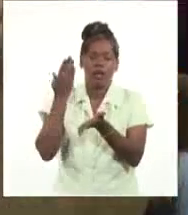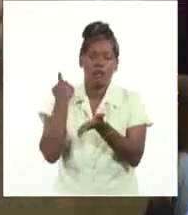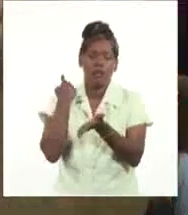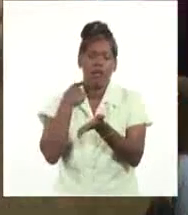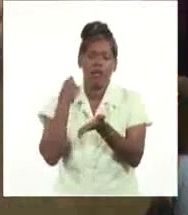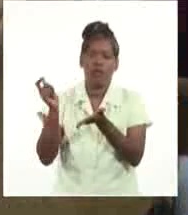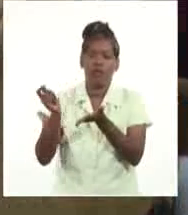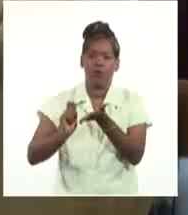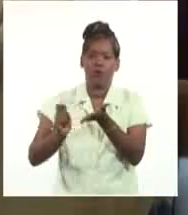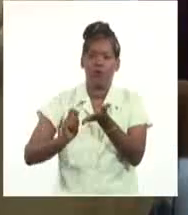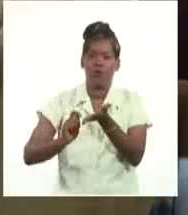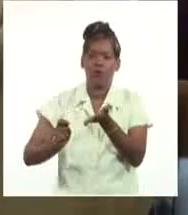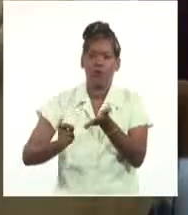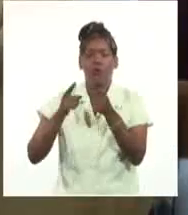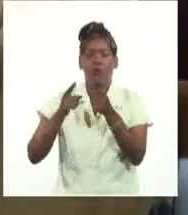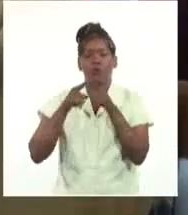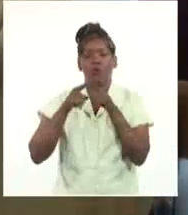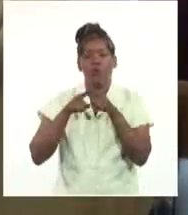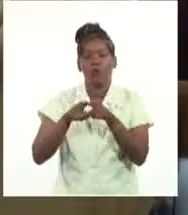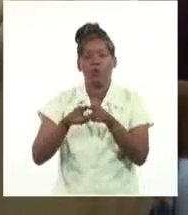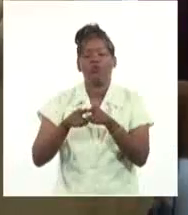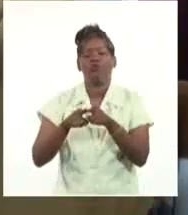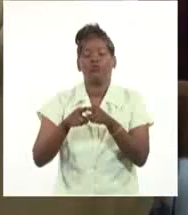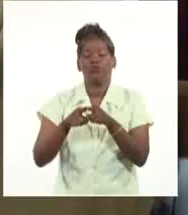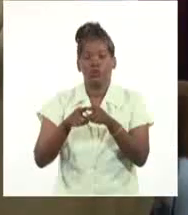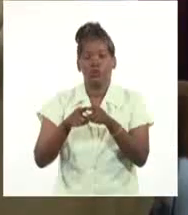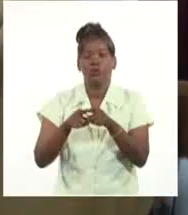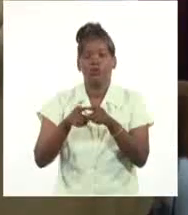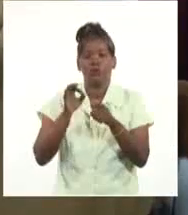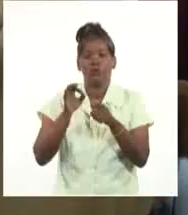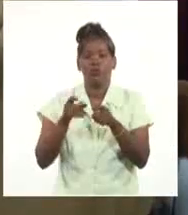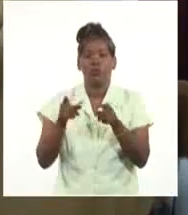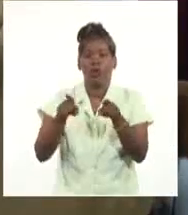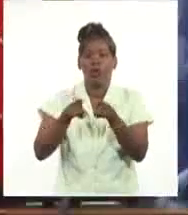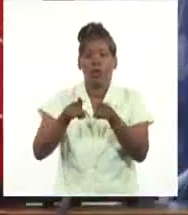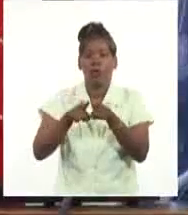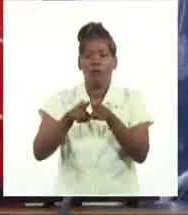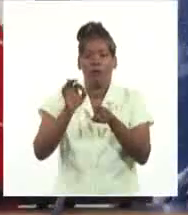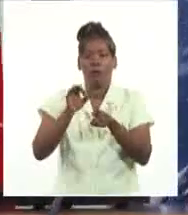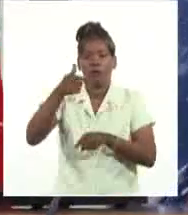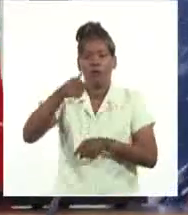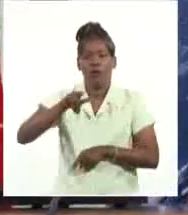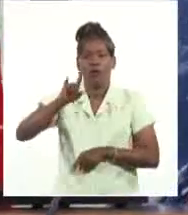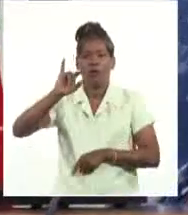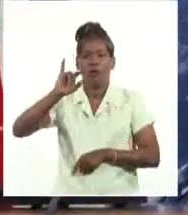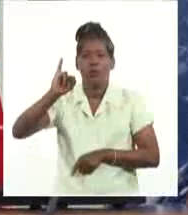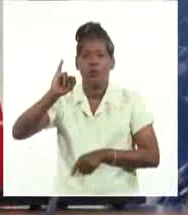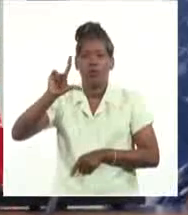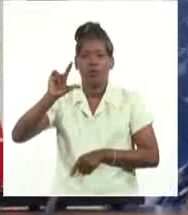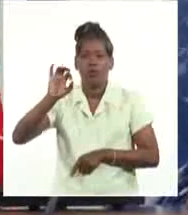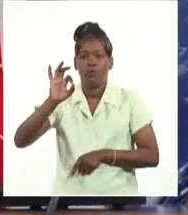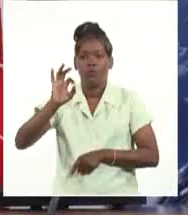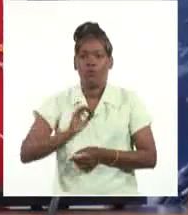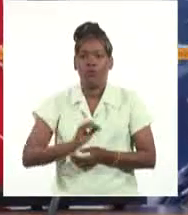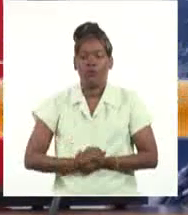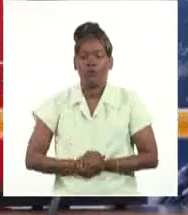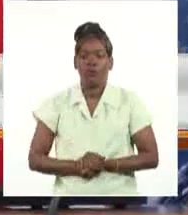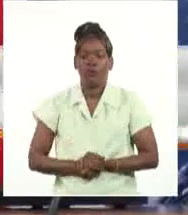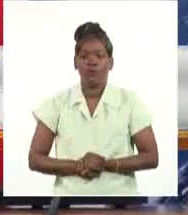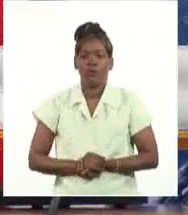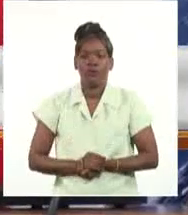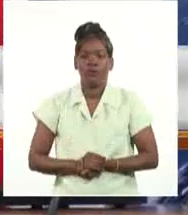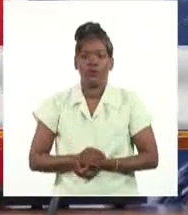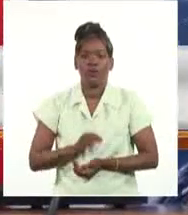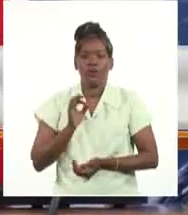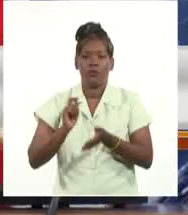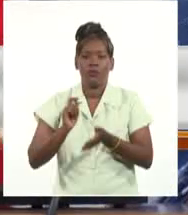compañera de vida y lucha del comandante de la Revolución, Julio Camacho Aguilera. Eso es lo que piensa uno cuando